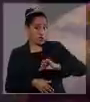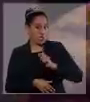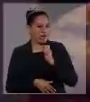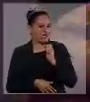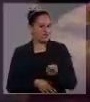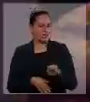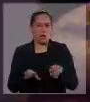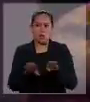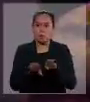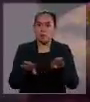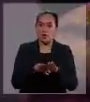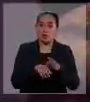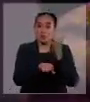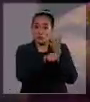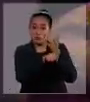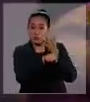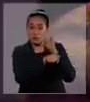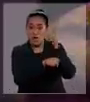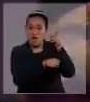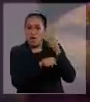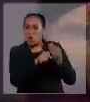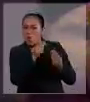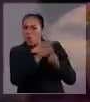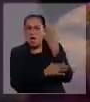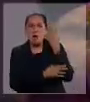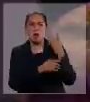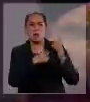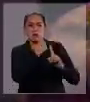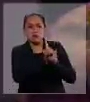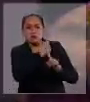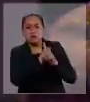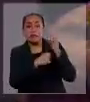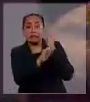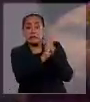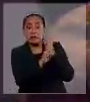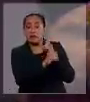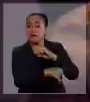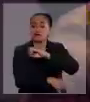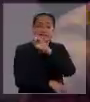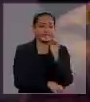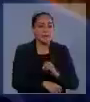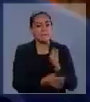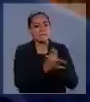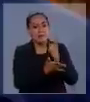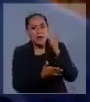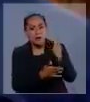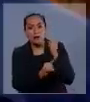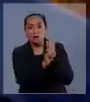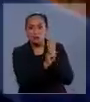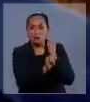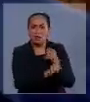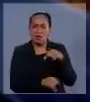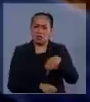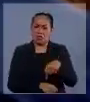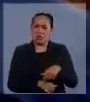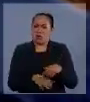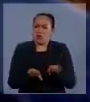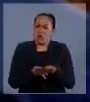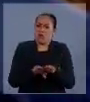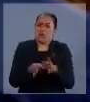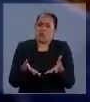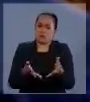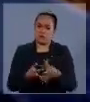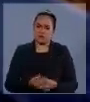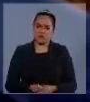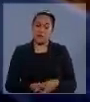Estados Unidos, que es un tema muy importante. Internet va a ser o no un servicio público. Y en México, aunque el gobierno ha apostado por la neutralidad